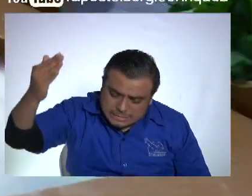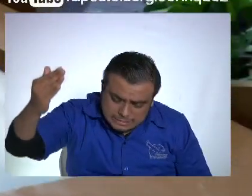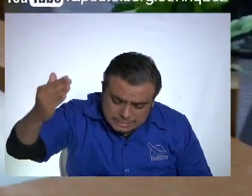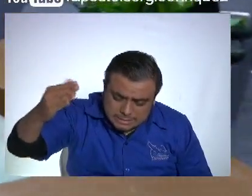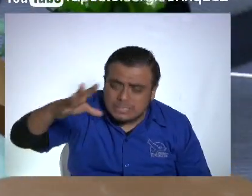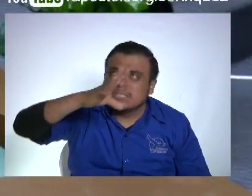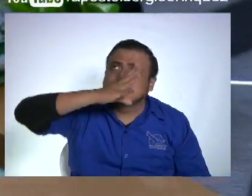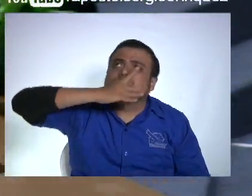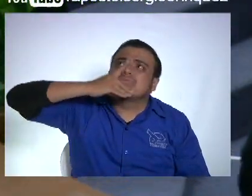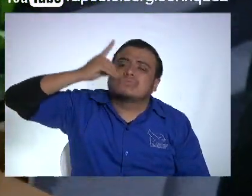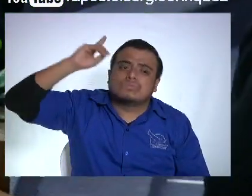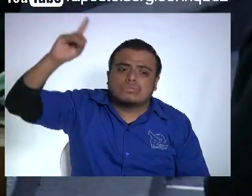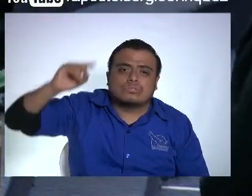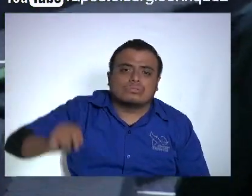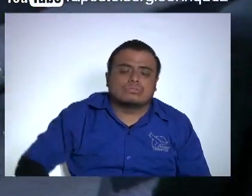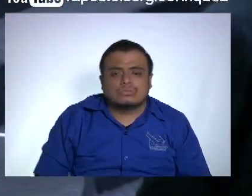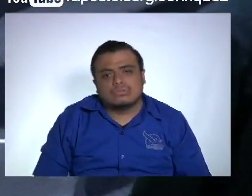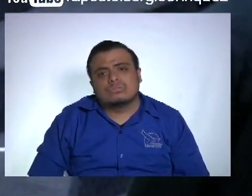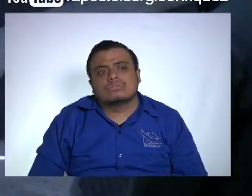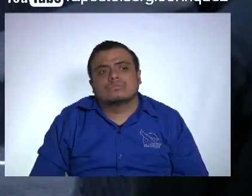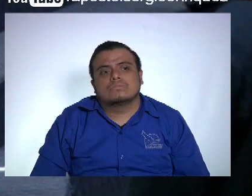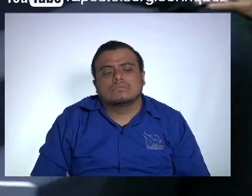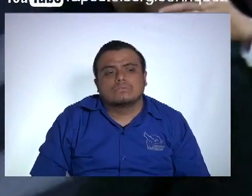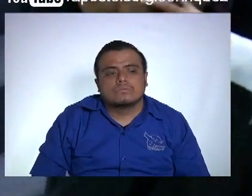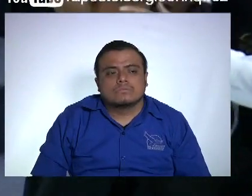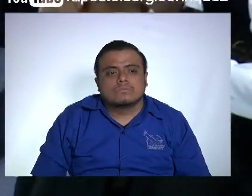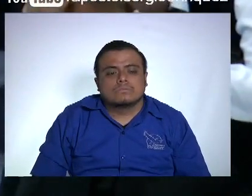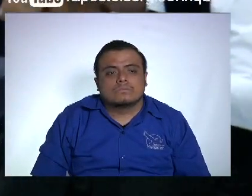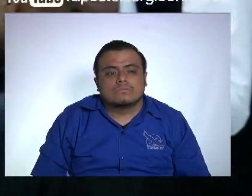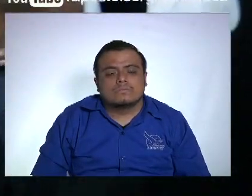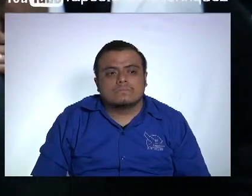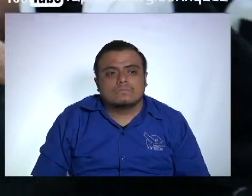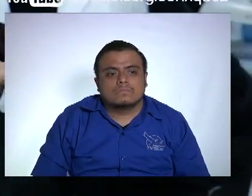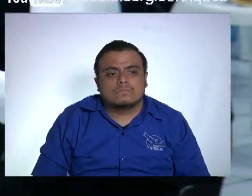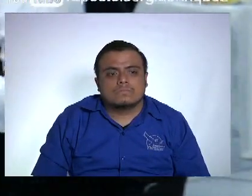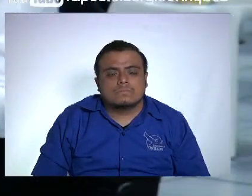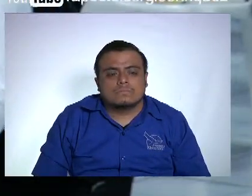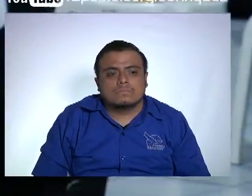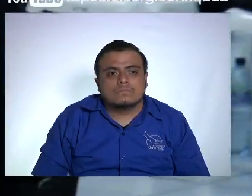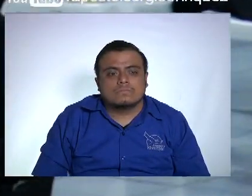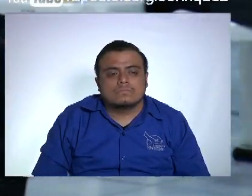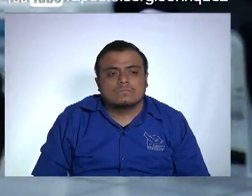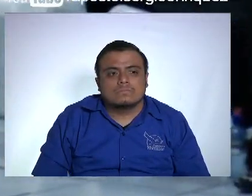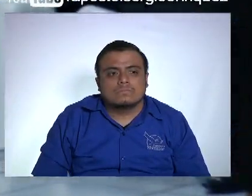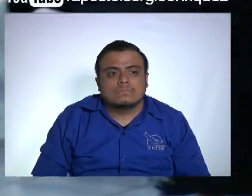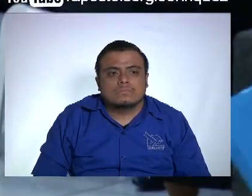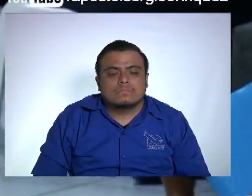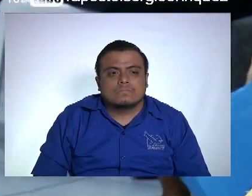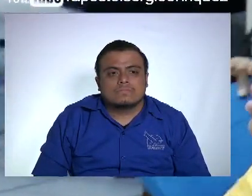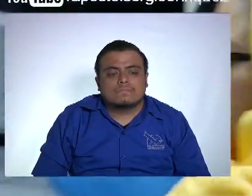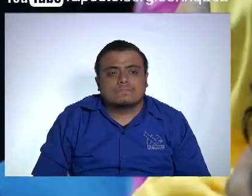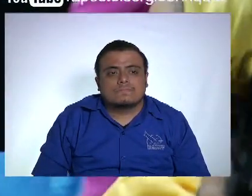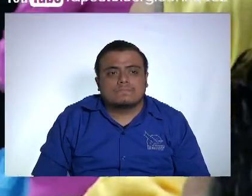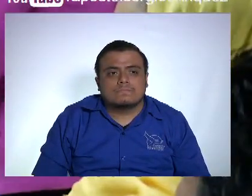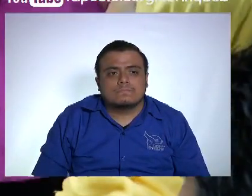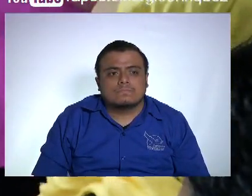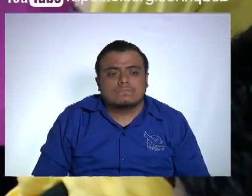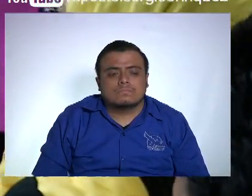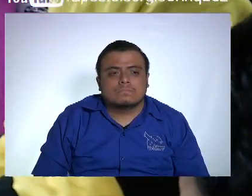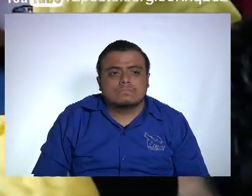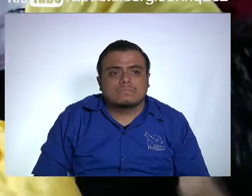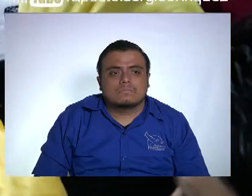de Señores. Oh, aquí hay otra persona. Bienvenida, hermana.